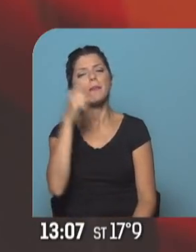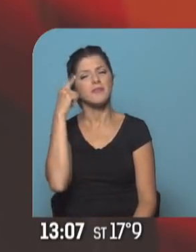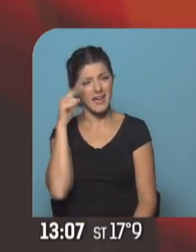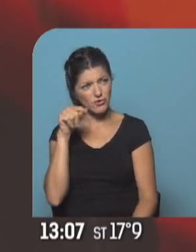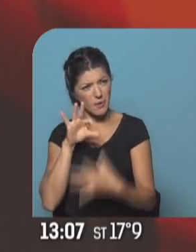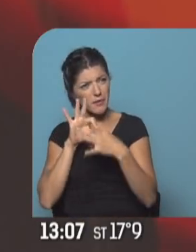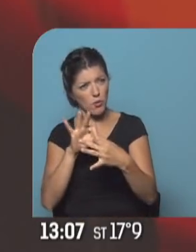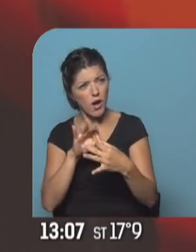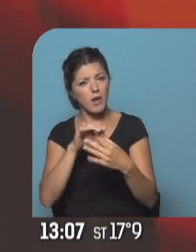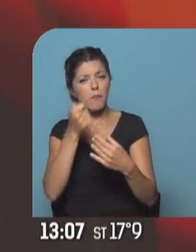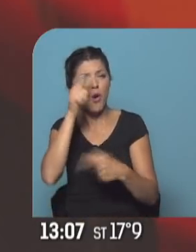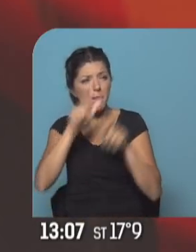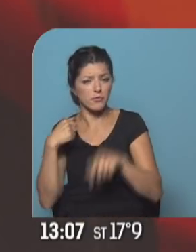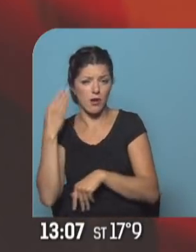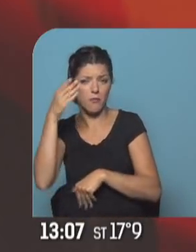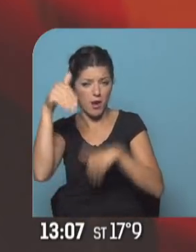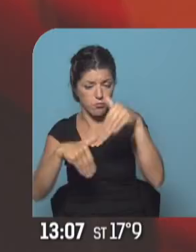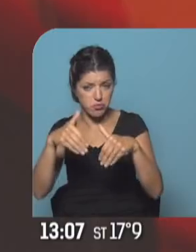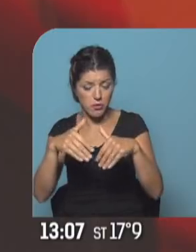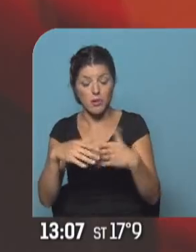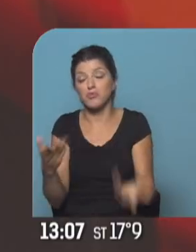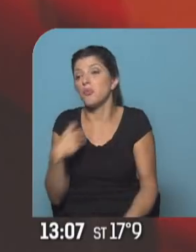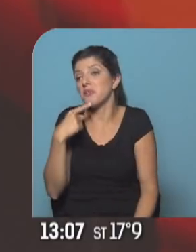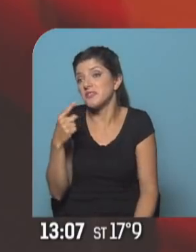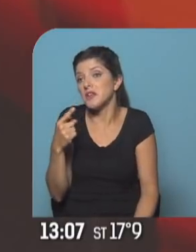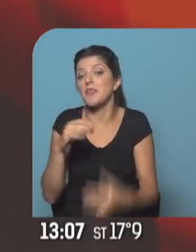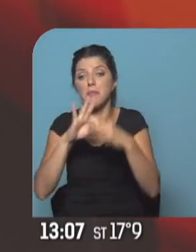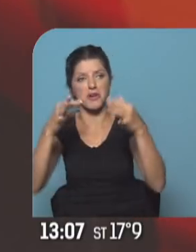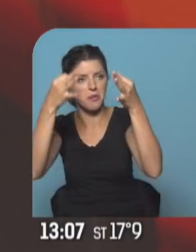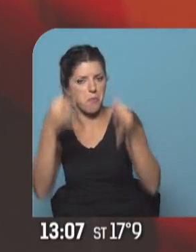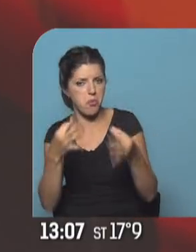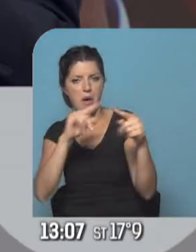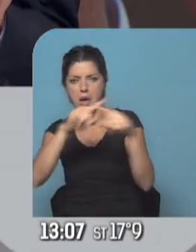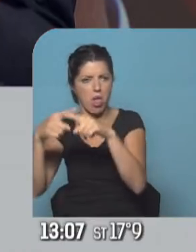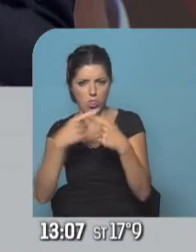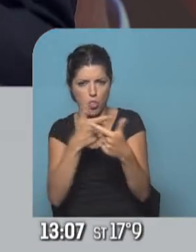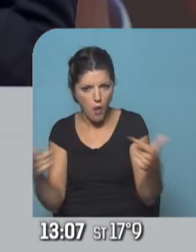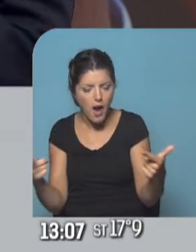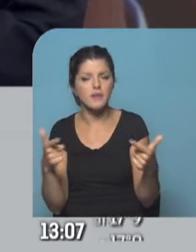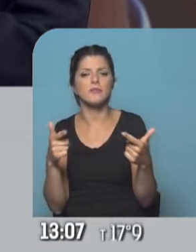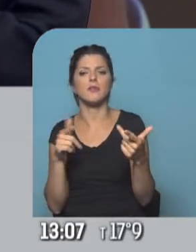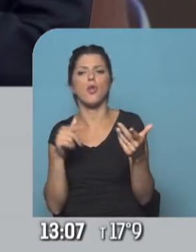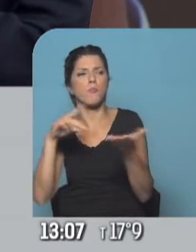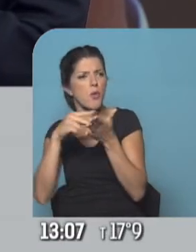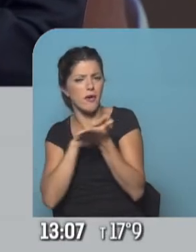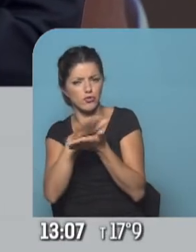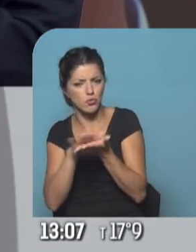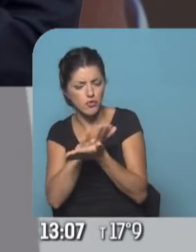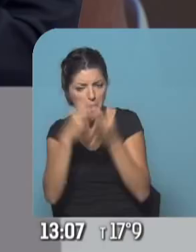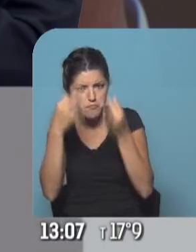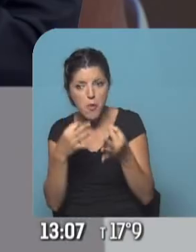participación? Porque uno puede decir, bueno, es una democracia muy prolija, donde nadie se agrede, donde el conflicto se tramita de manera institucional y democrática, pero donde vota